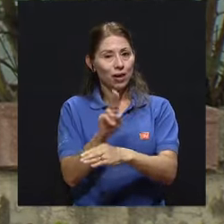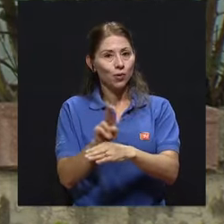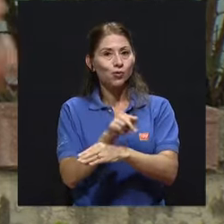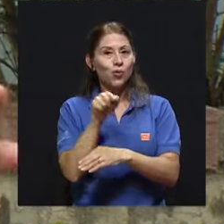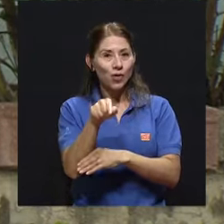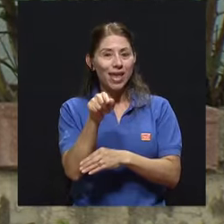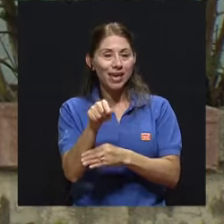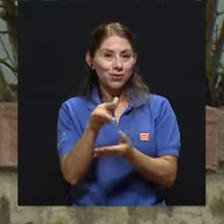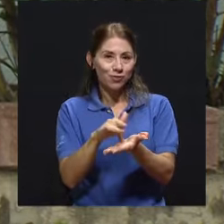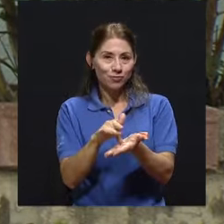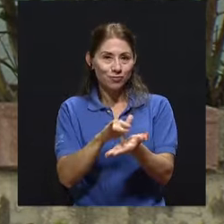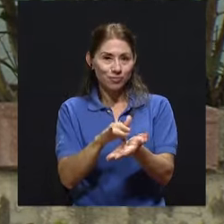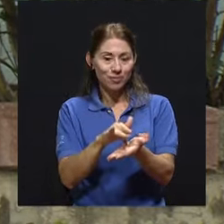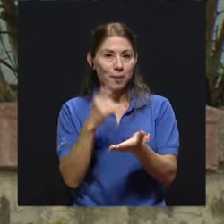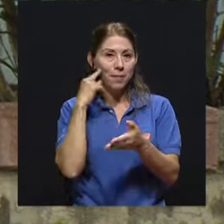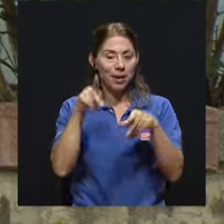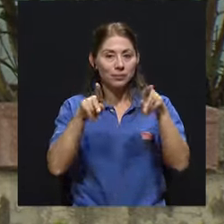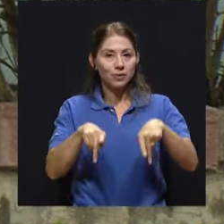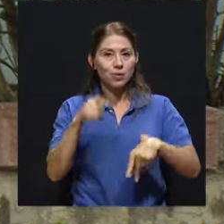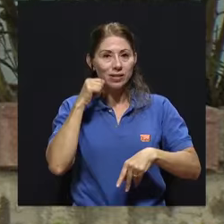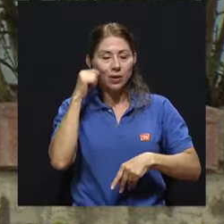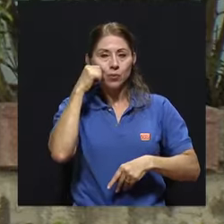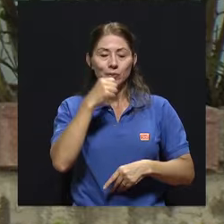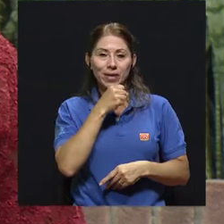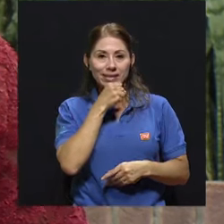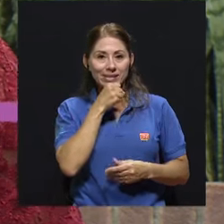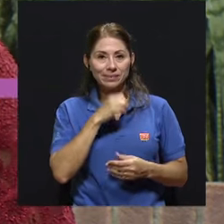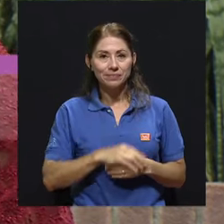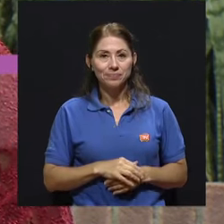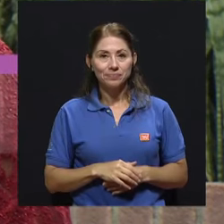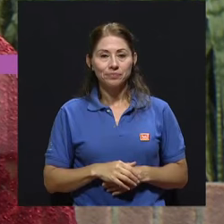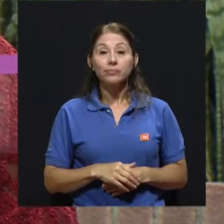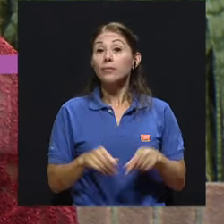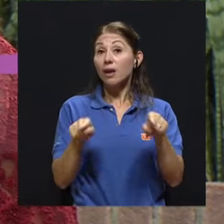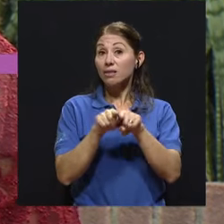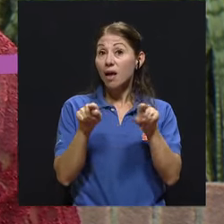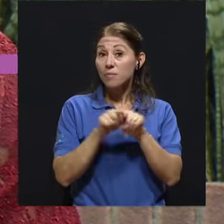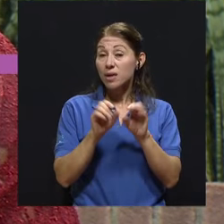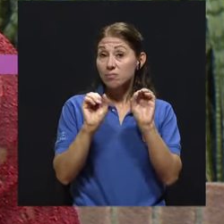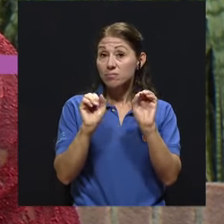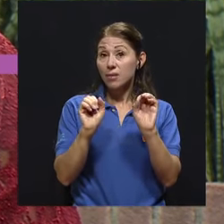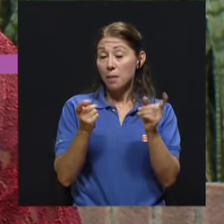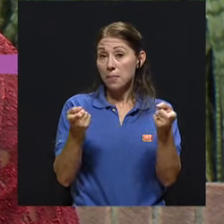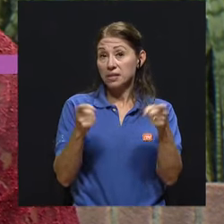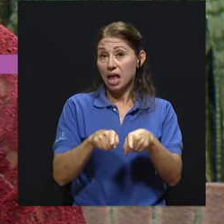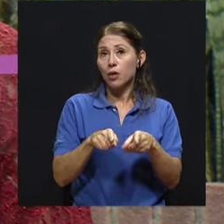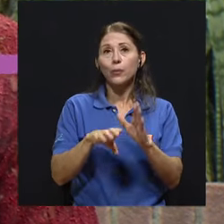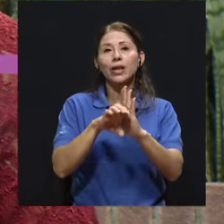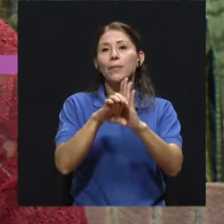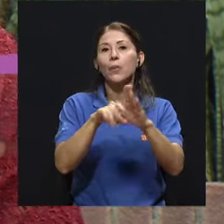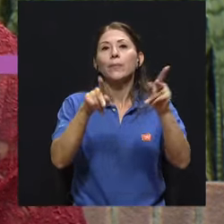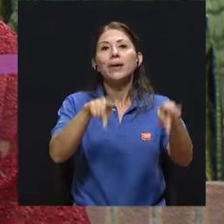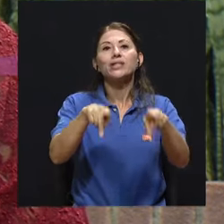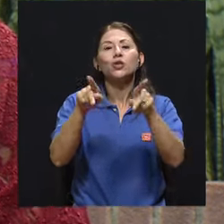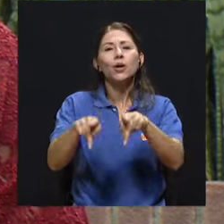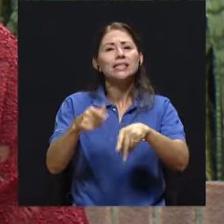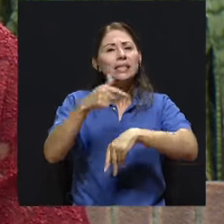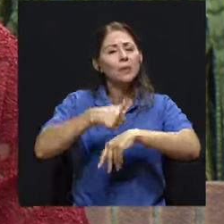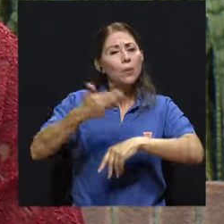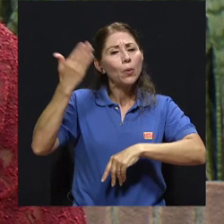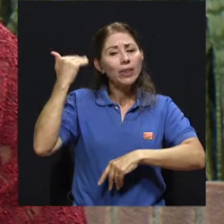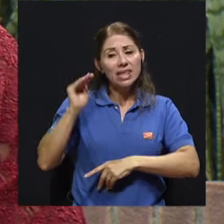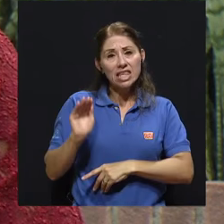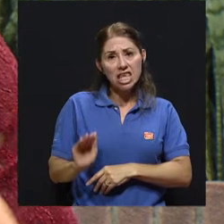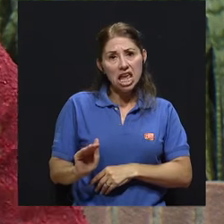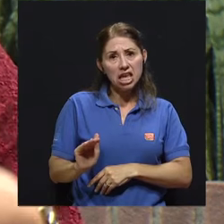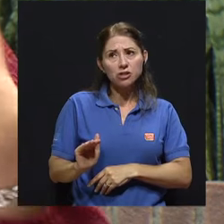de antihistamínicos en los adultos, ¿no? Claro. También se ha dado caso, doctor, de personas que durante su niñez o adolescencia no manifestaban ningún